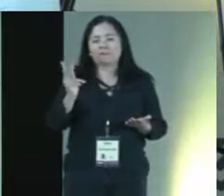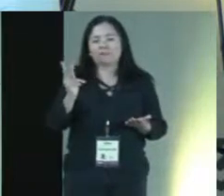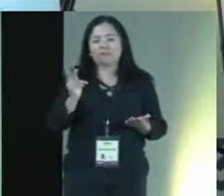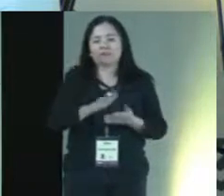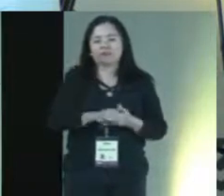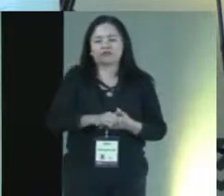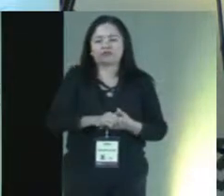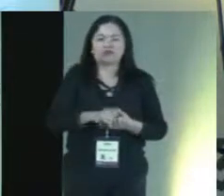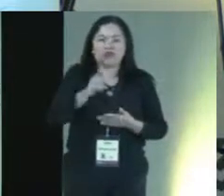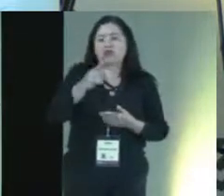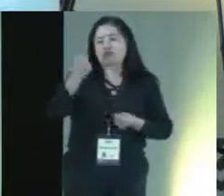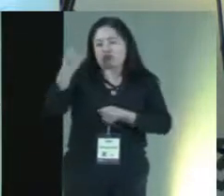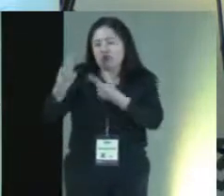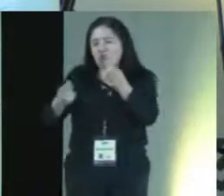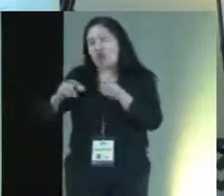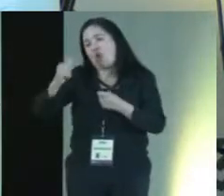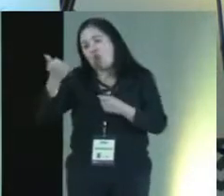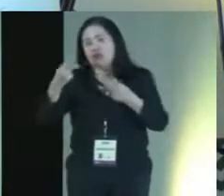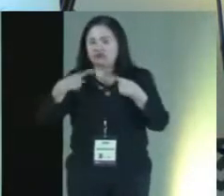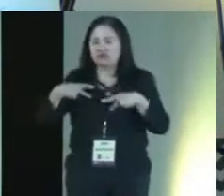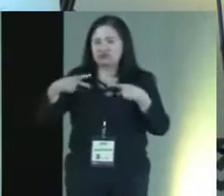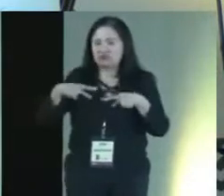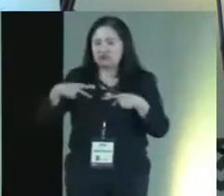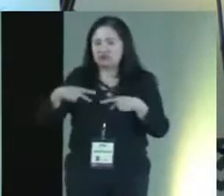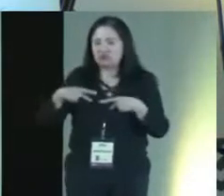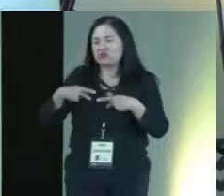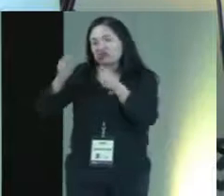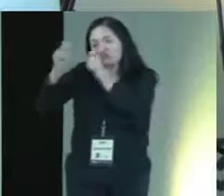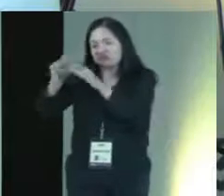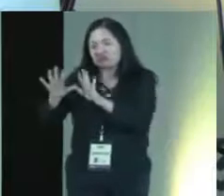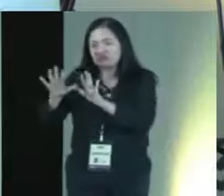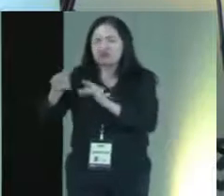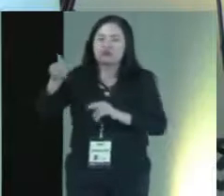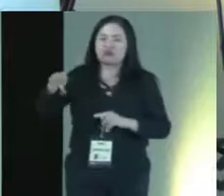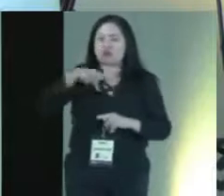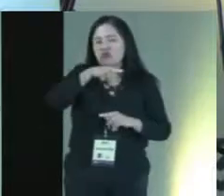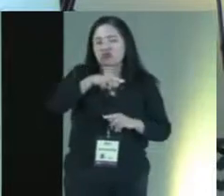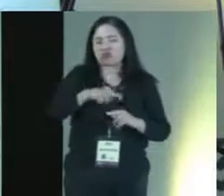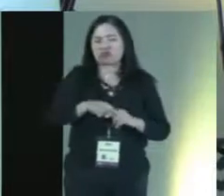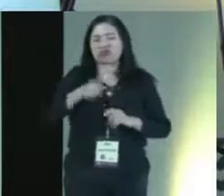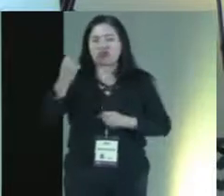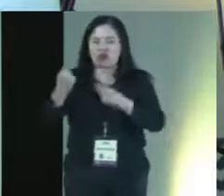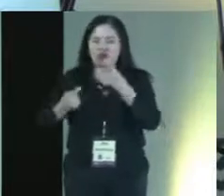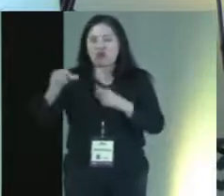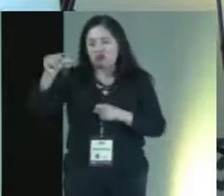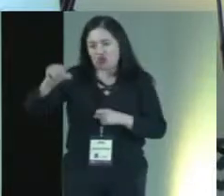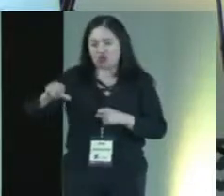beneficiaron de ellos, se beneficiaban de ellos. Entonces son los que recibieron los recursos, etcétera. Algunos de ellos